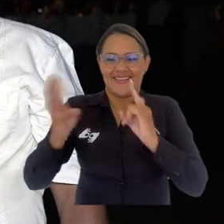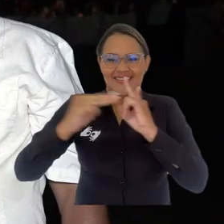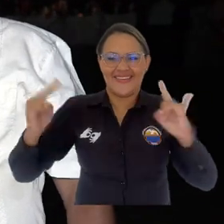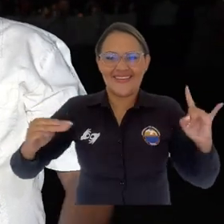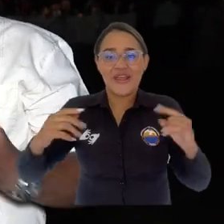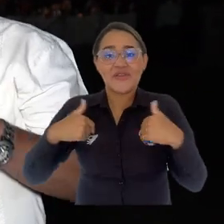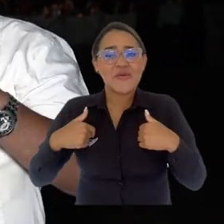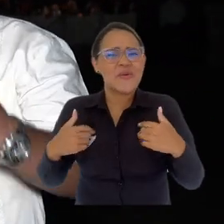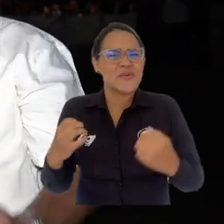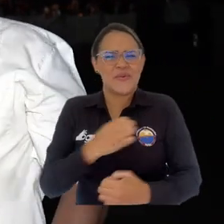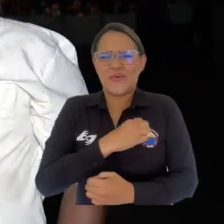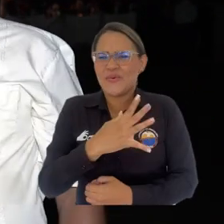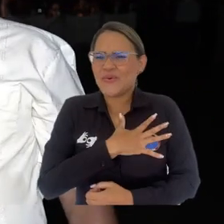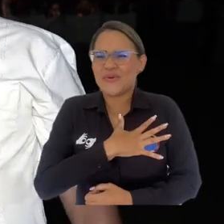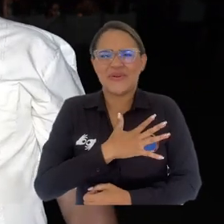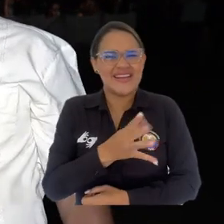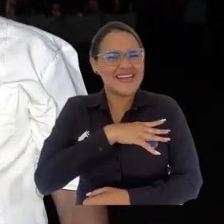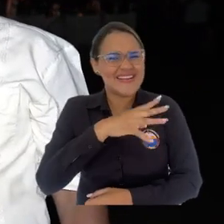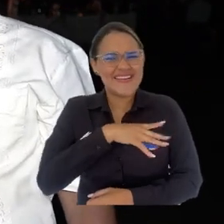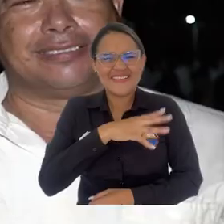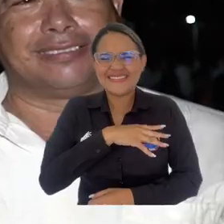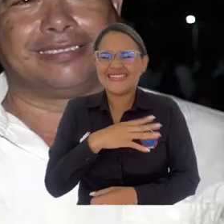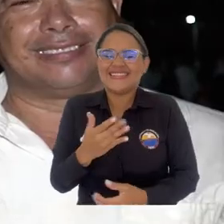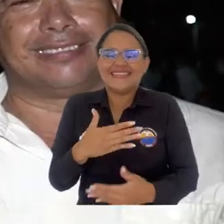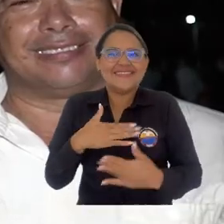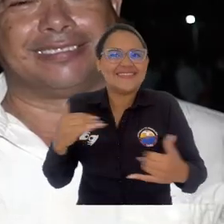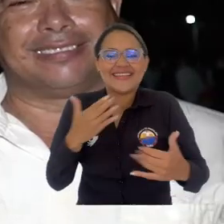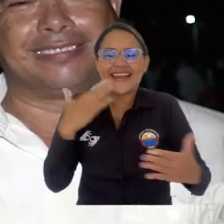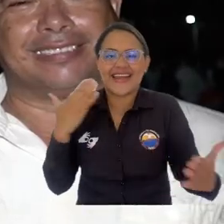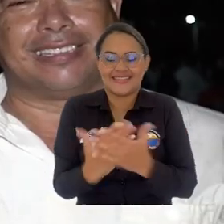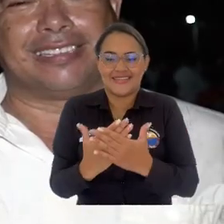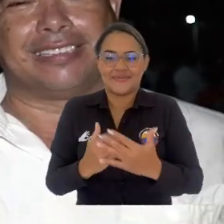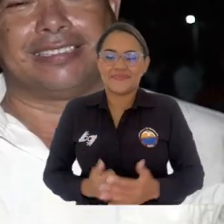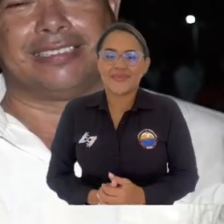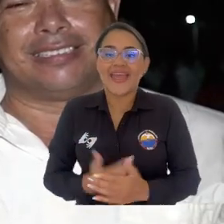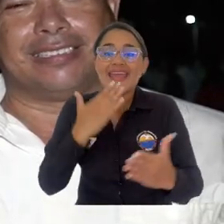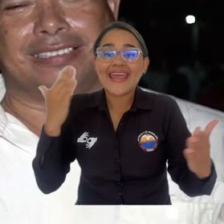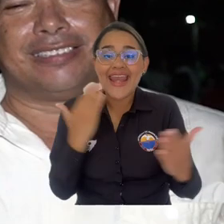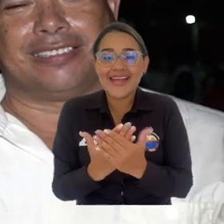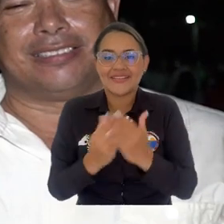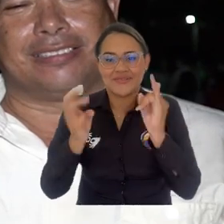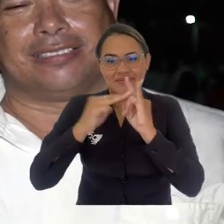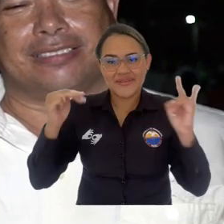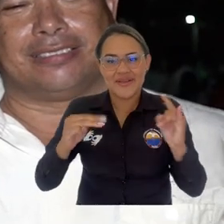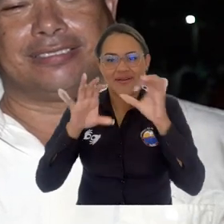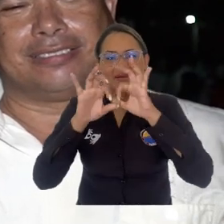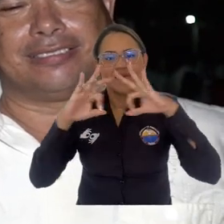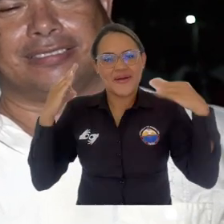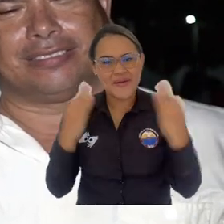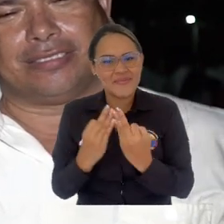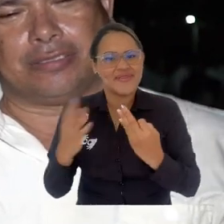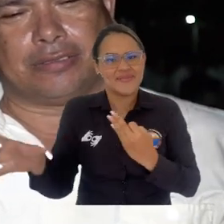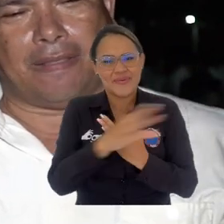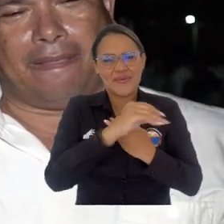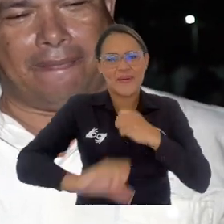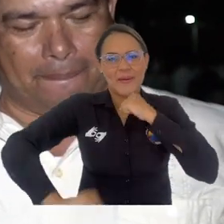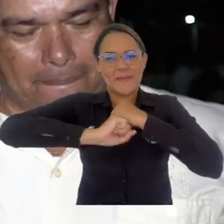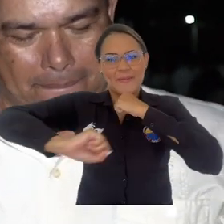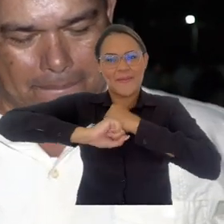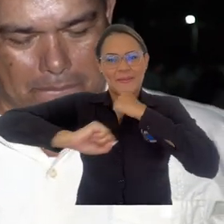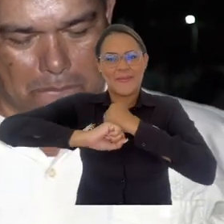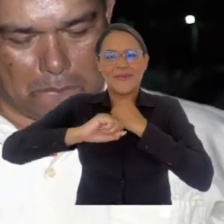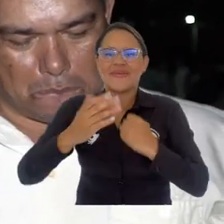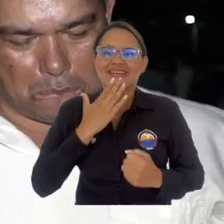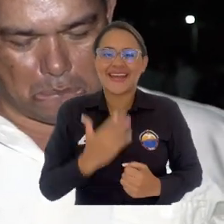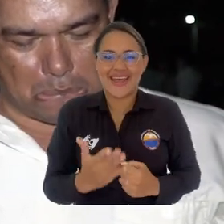oportunidad para mi hijo profesionalizarse Gracias agradezco a la universidad y a mi familia por todo por todo su